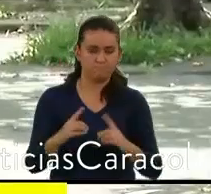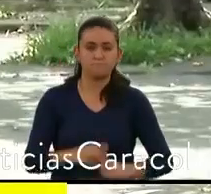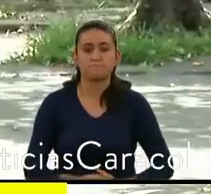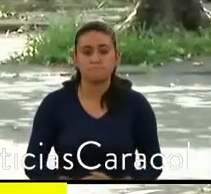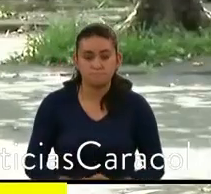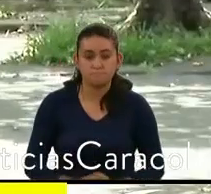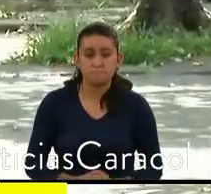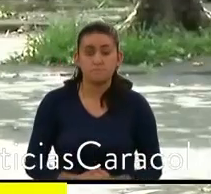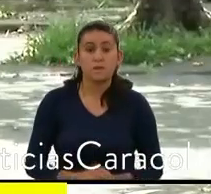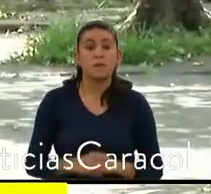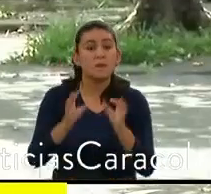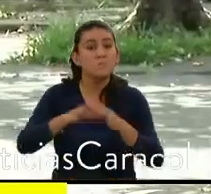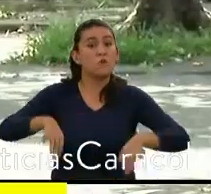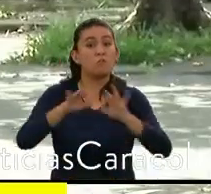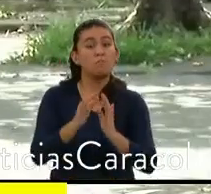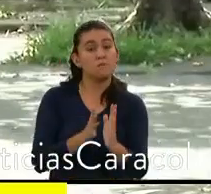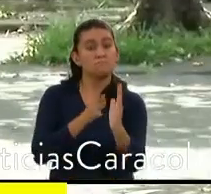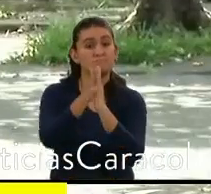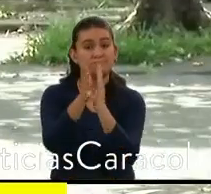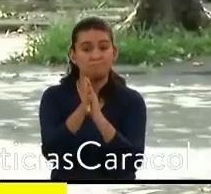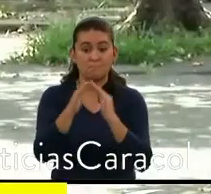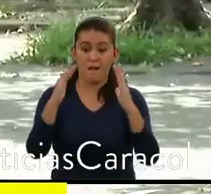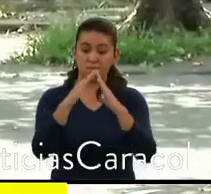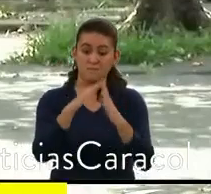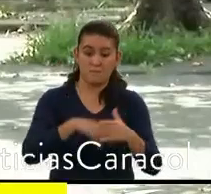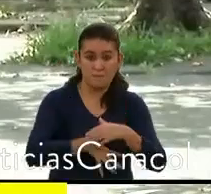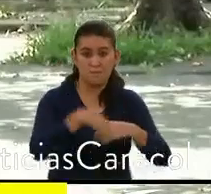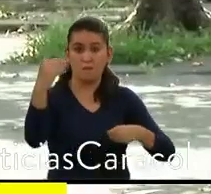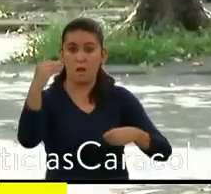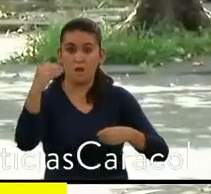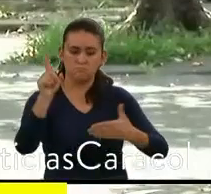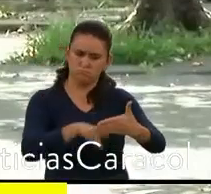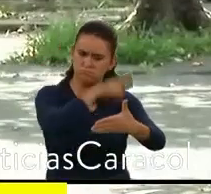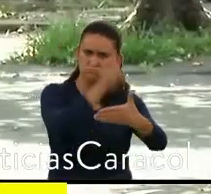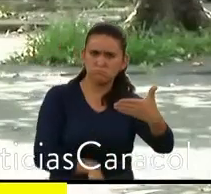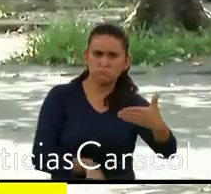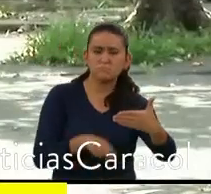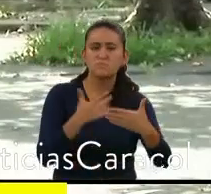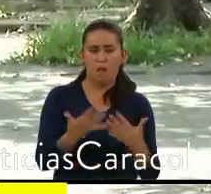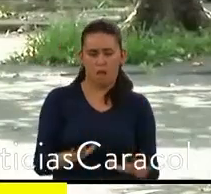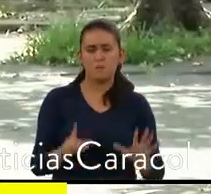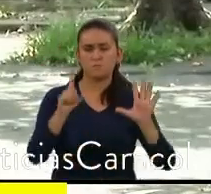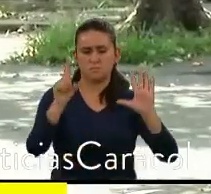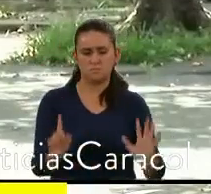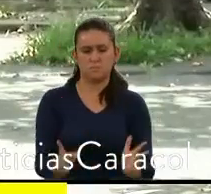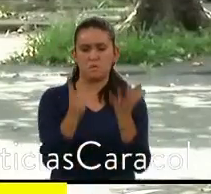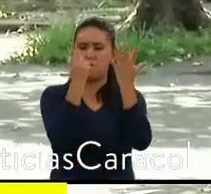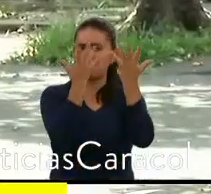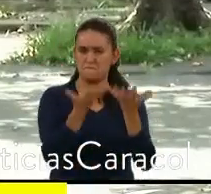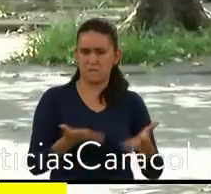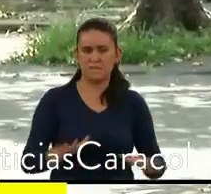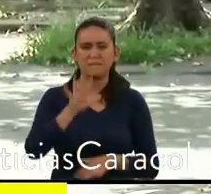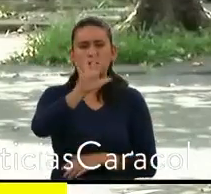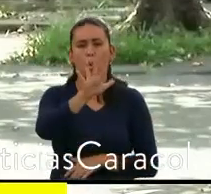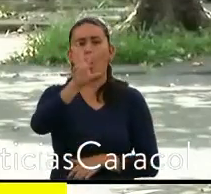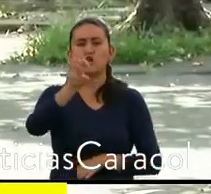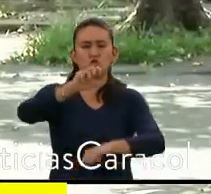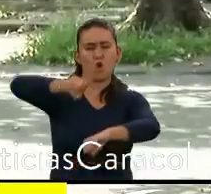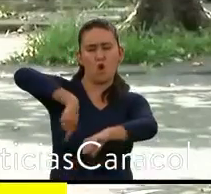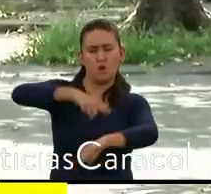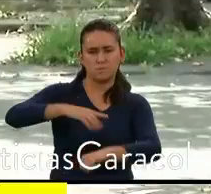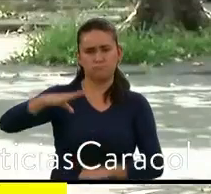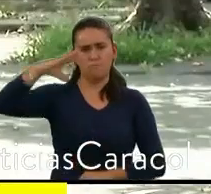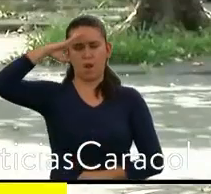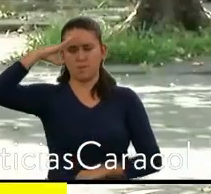Importante mencionar que el toque de queda para 4 subregiones del departamento ya culminó a las 6 de la mañana. Fueron 58 horas donde la